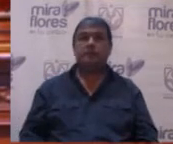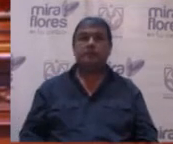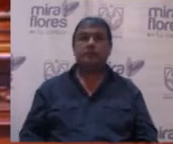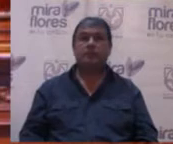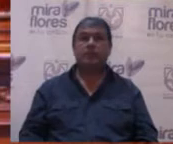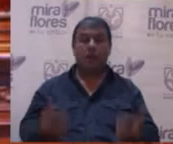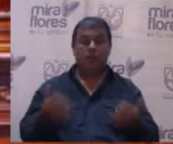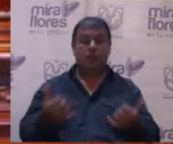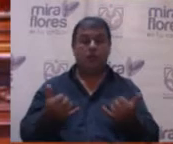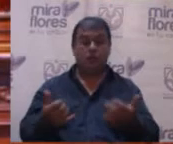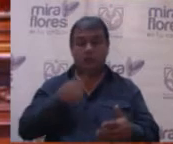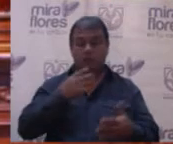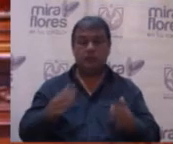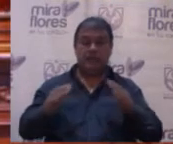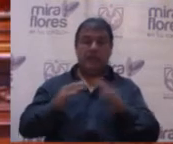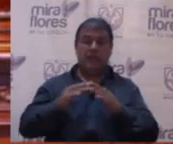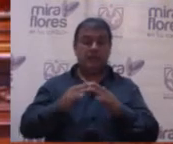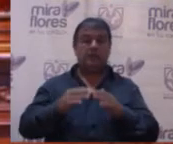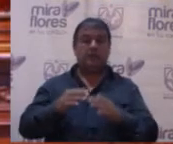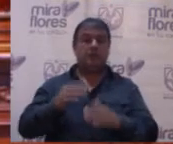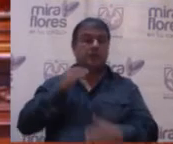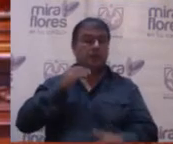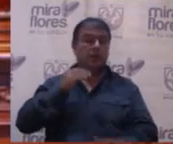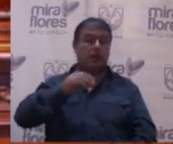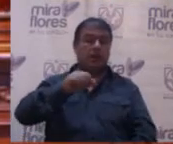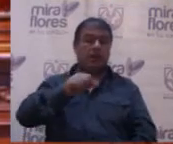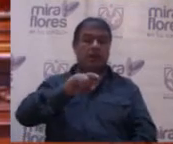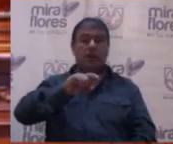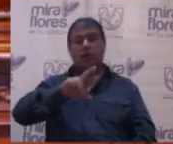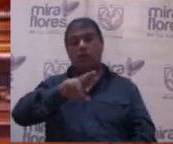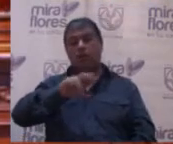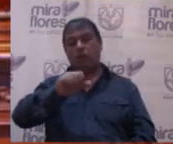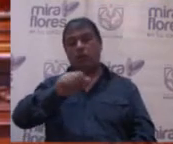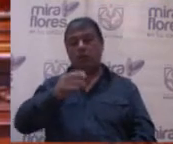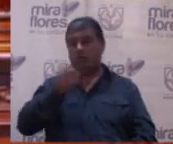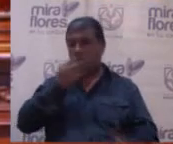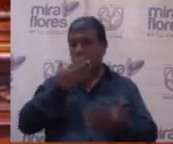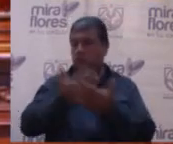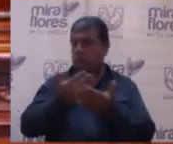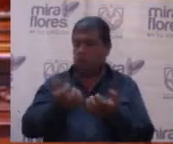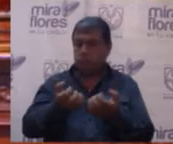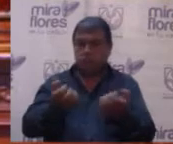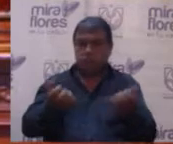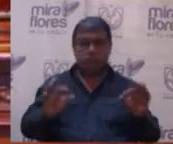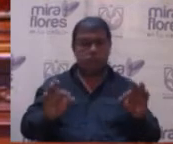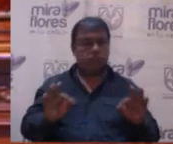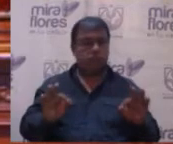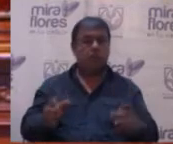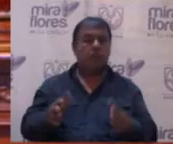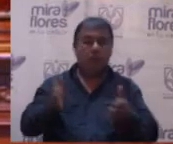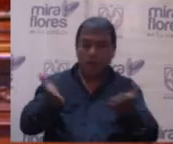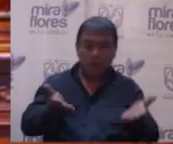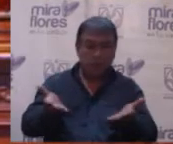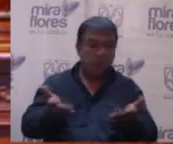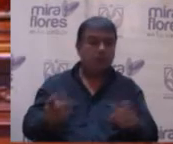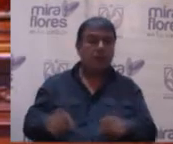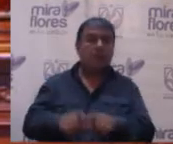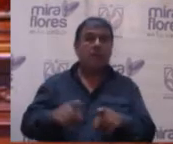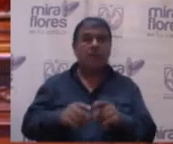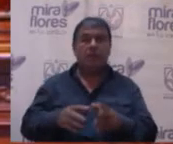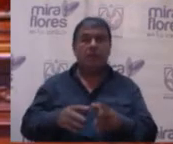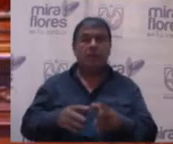Estamos hoy en día con una casa en La Aurora, que está muy bien equipada, muy atendida y además